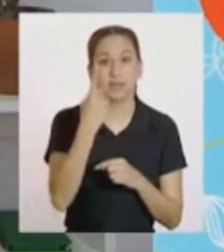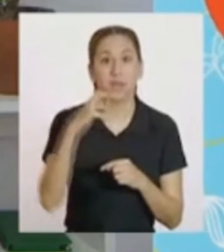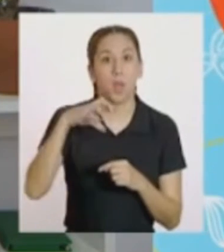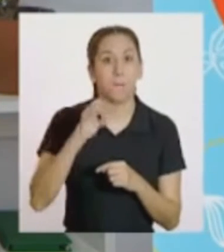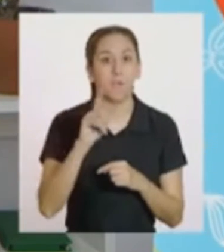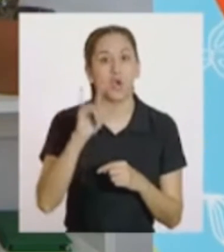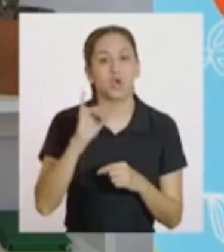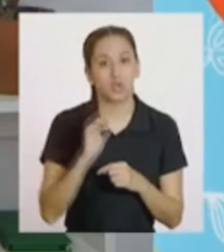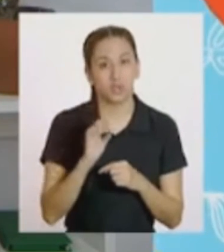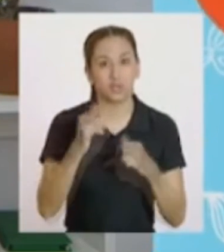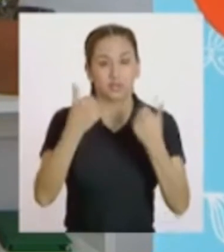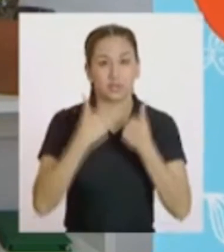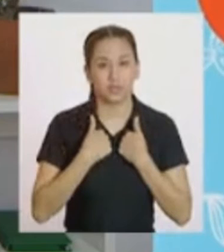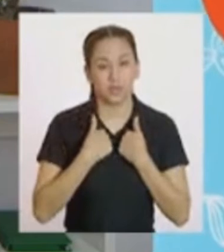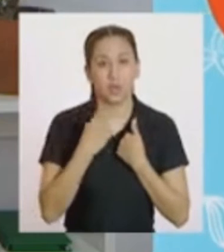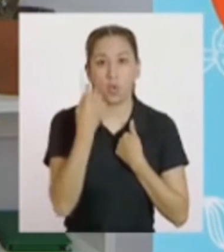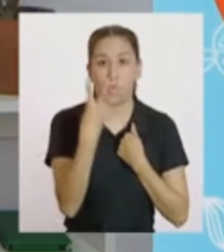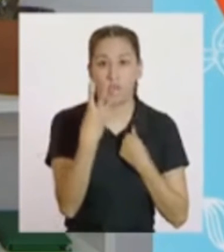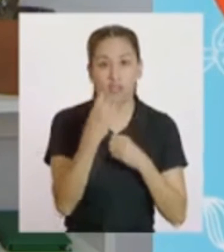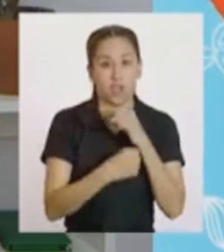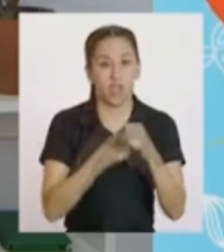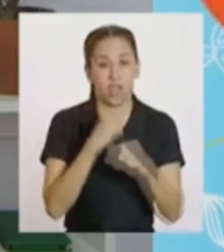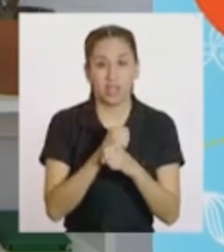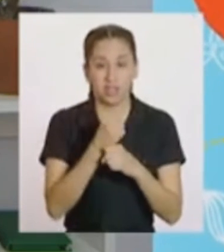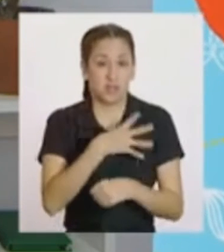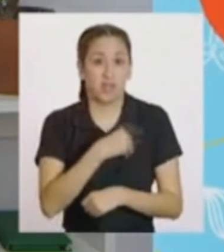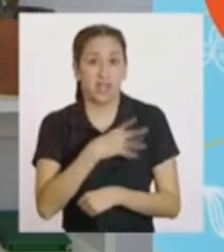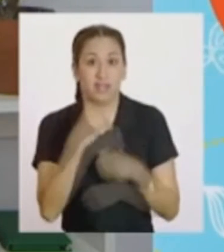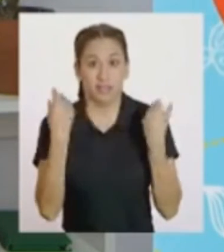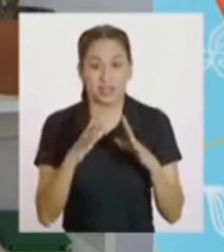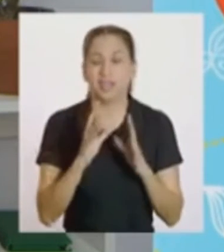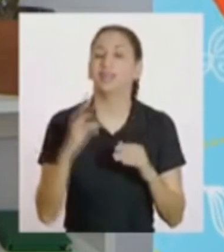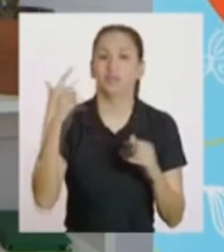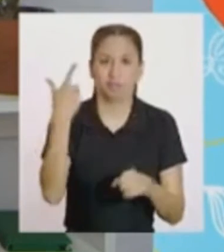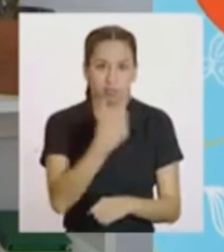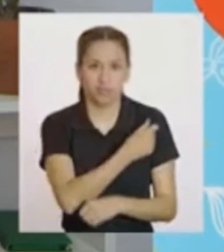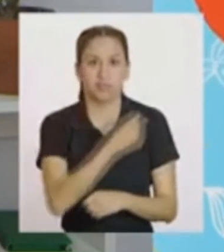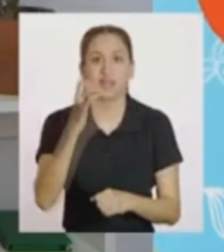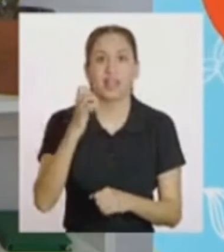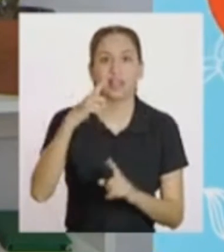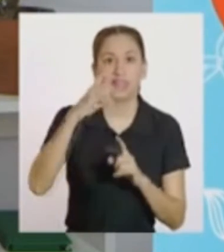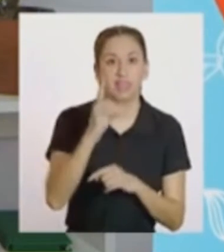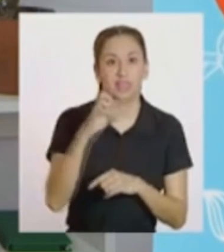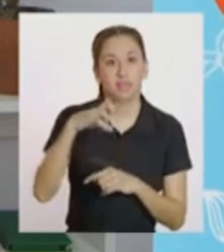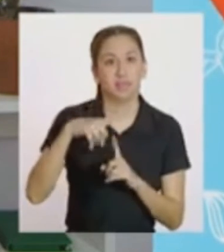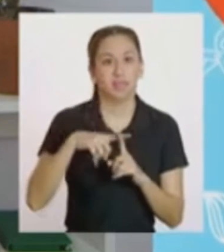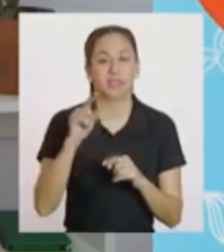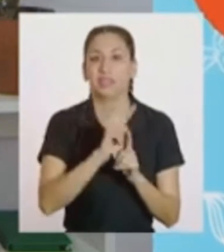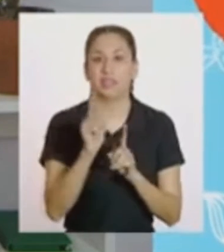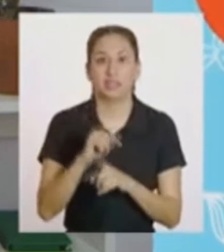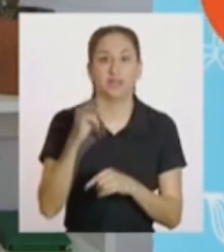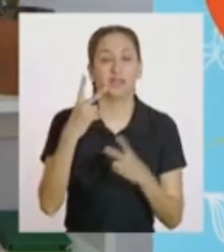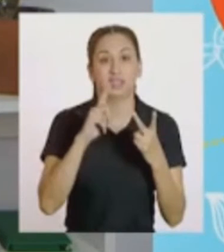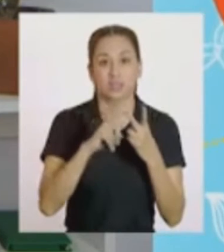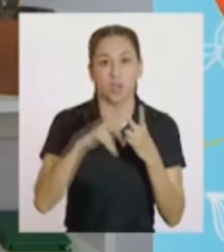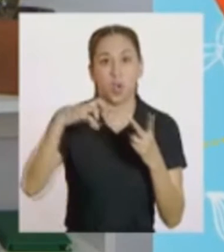de la polio. Descansamos hasta los 4 años, donde debemos aplicar a los niños la segunda dosis del refuerzo de la DPT, la segunda dosis